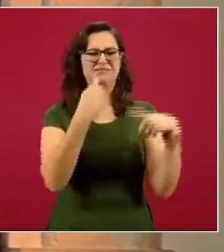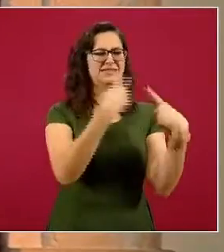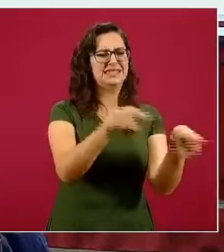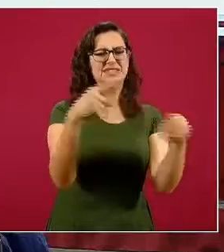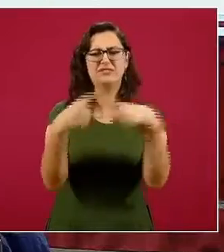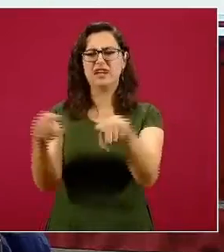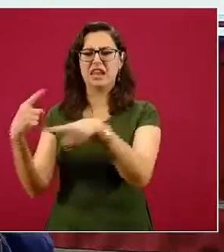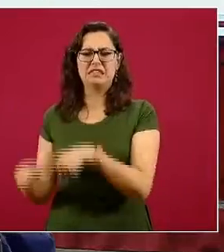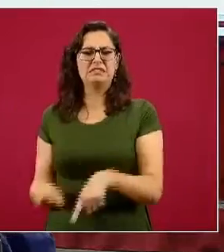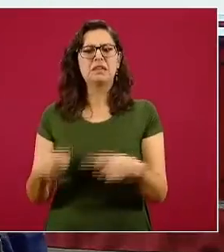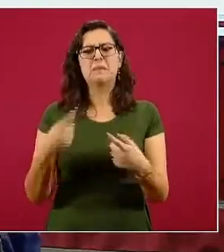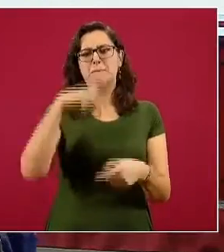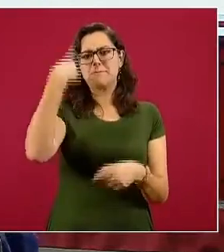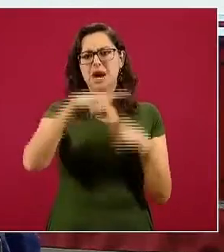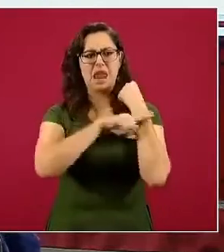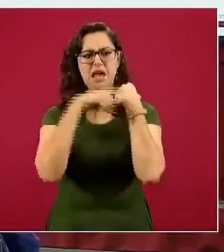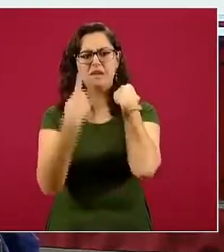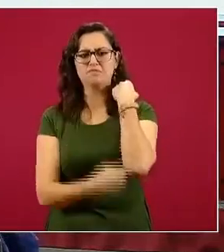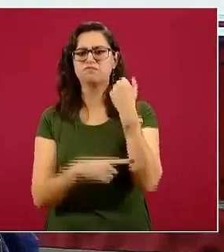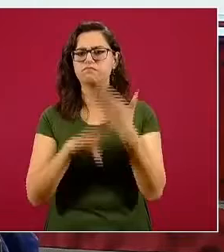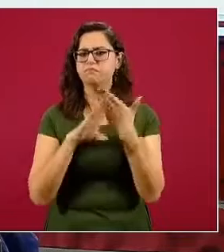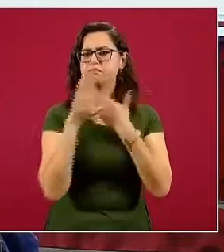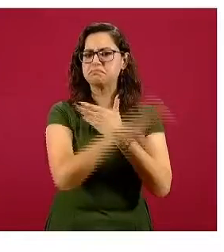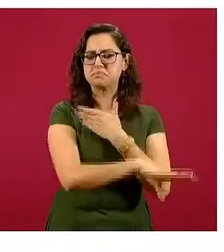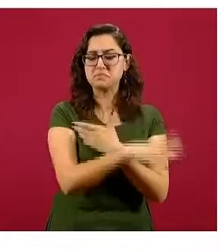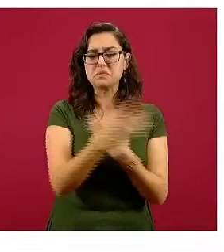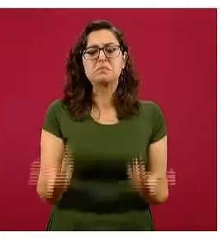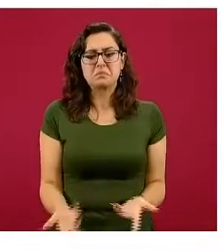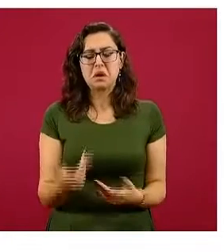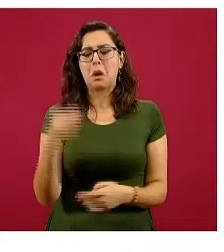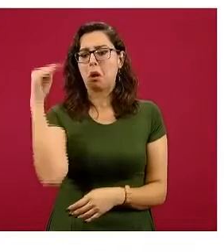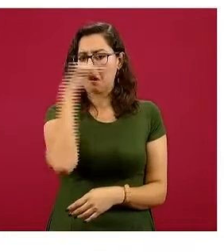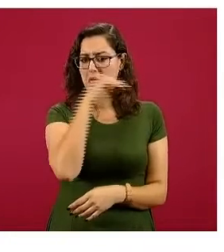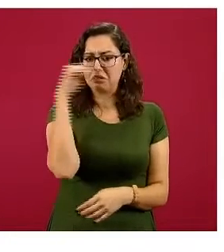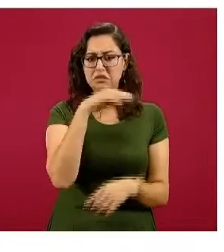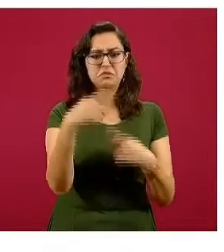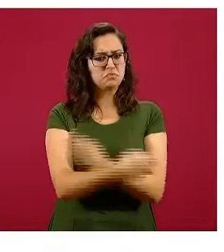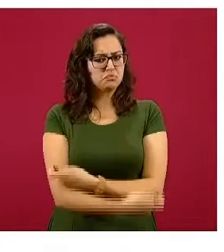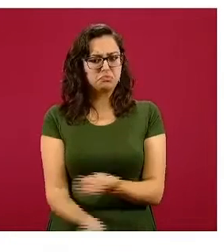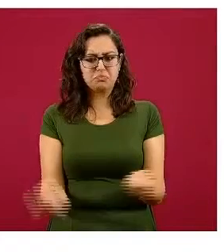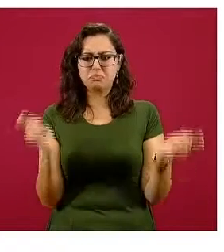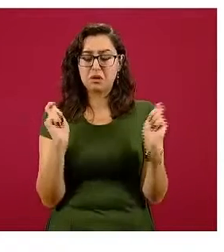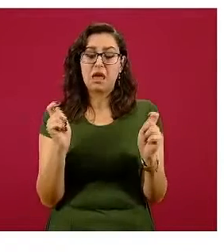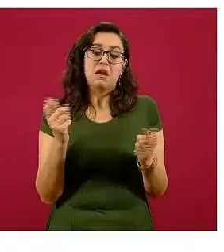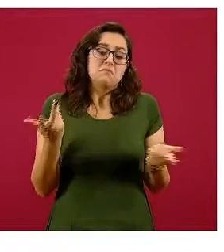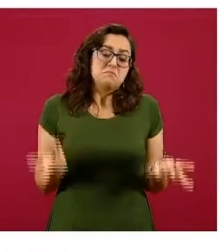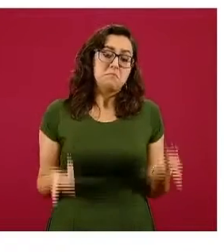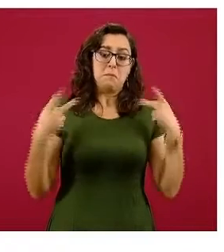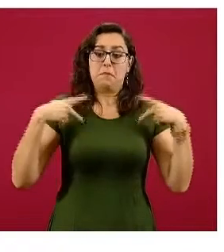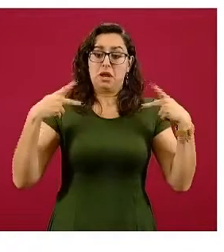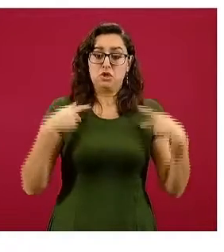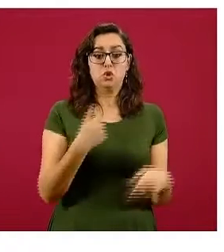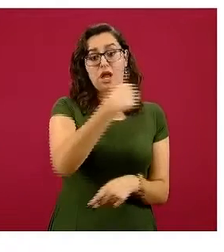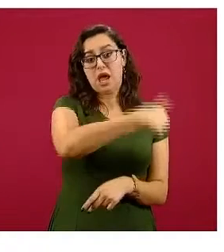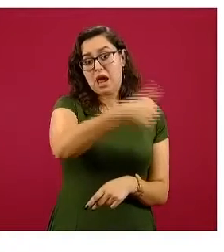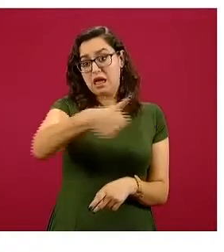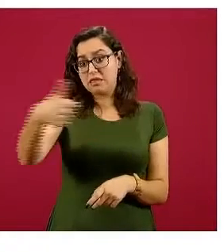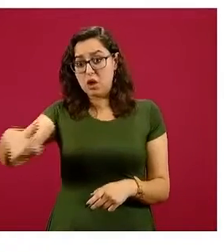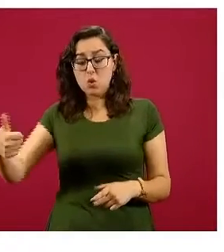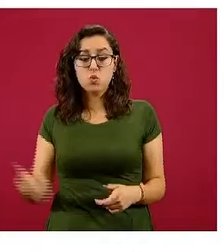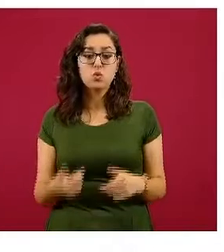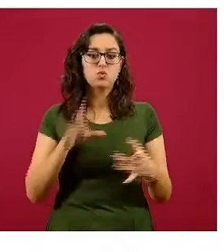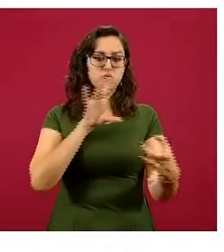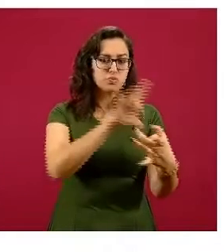están disponibles de forma gratuita. Estos métodos se adaptan a las necesidades de los